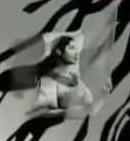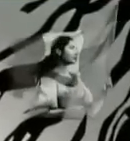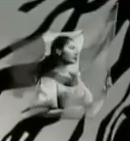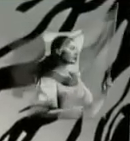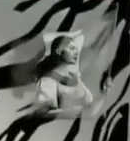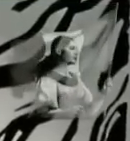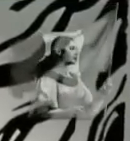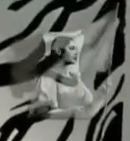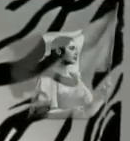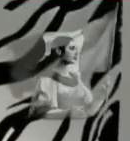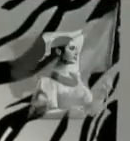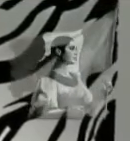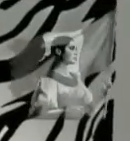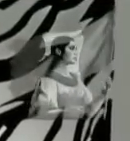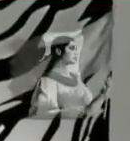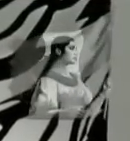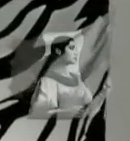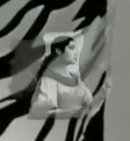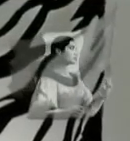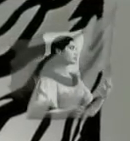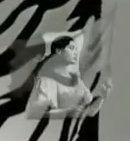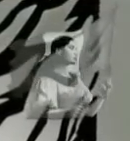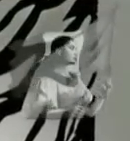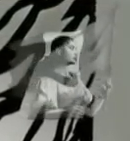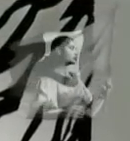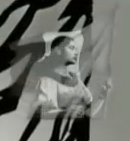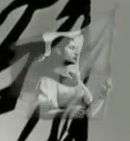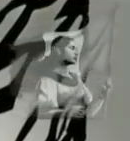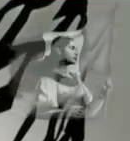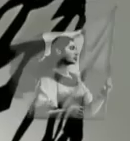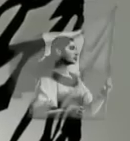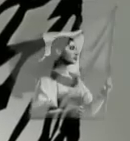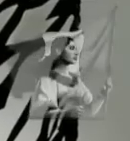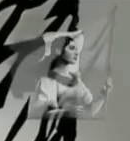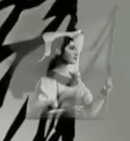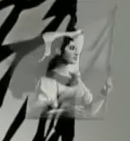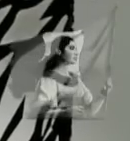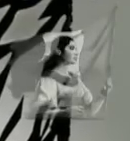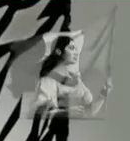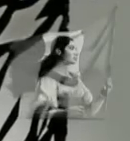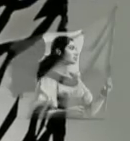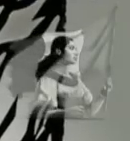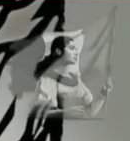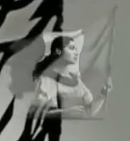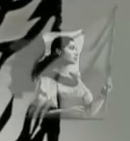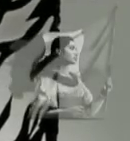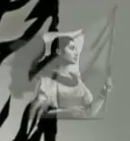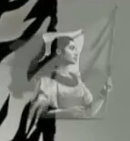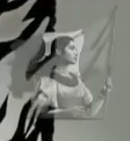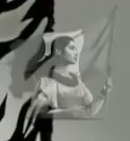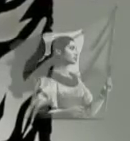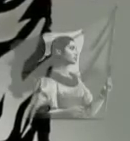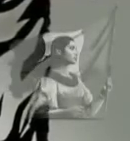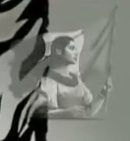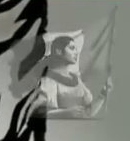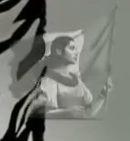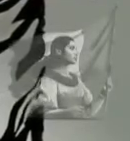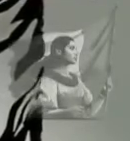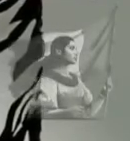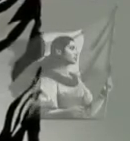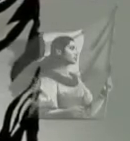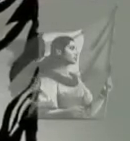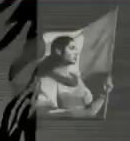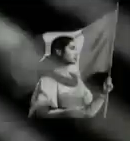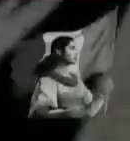Martínez e Isabel Díaz, un contingente se dirige a la tienda de Raya. La justa furia popular se lanza contra los símbolos